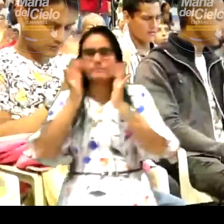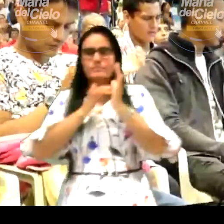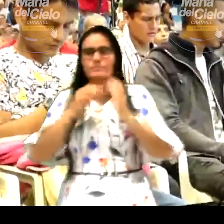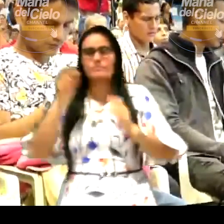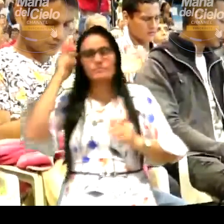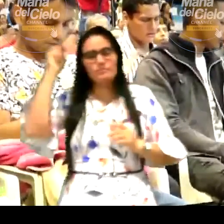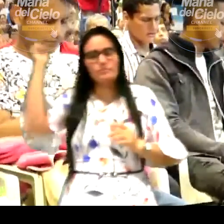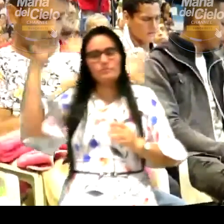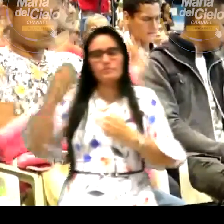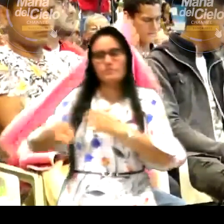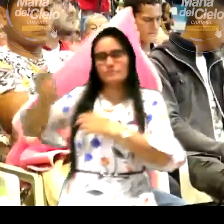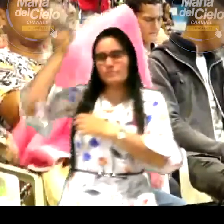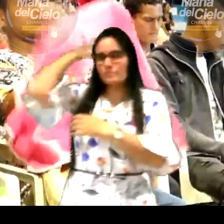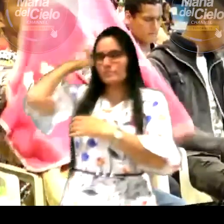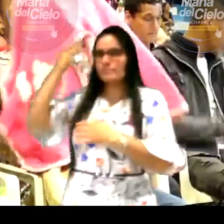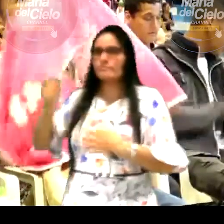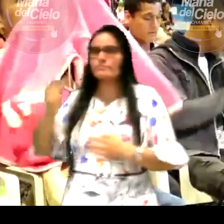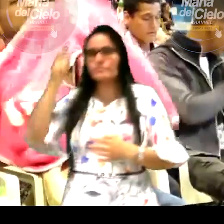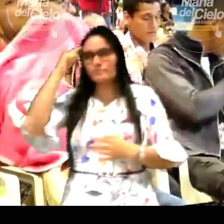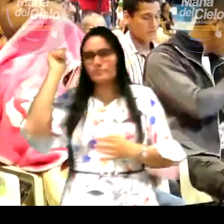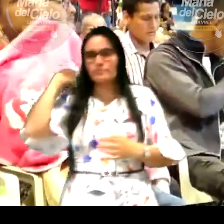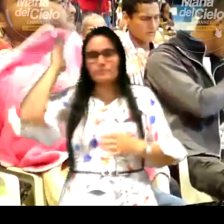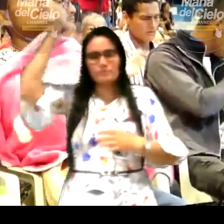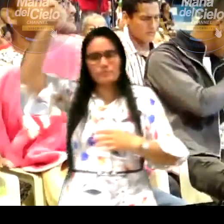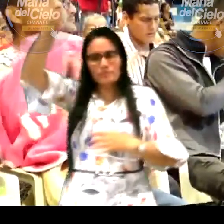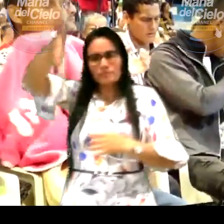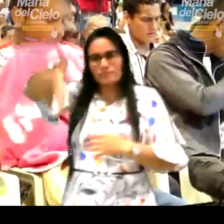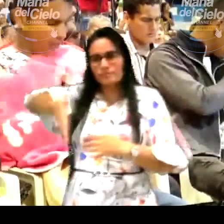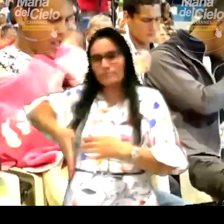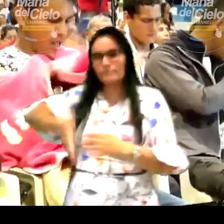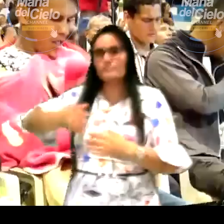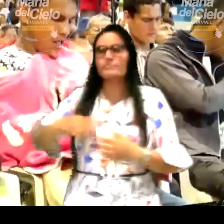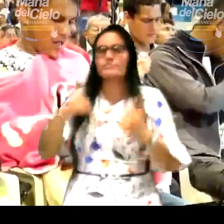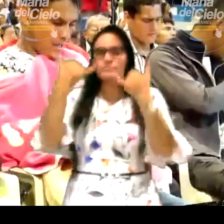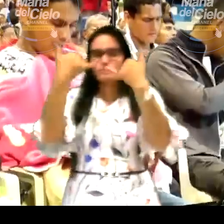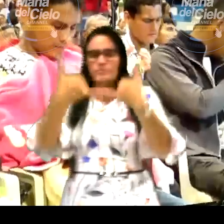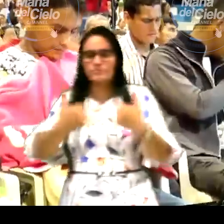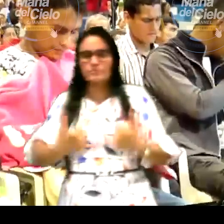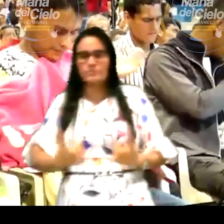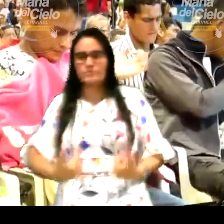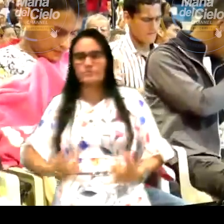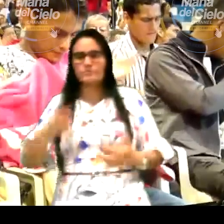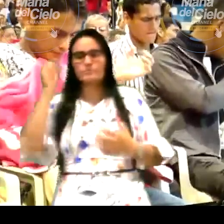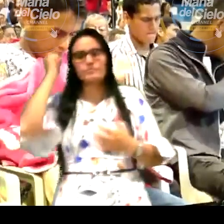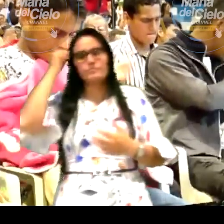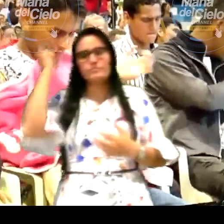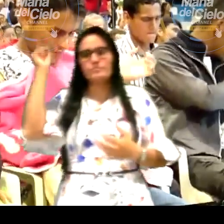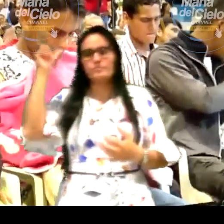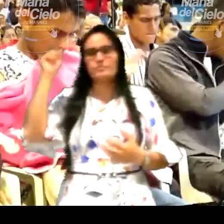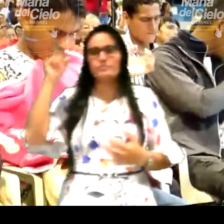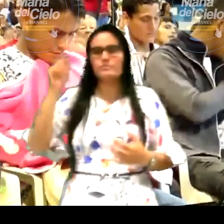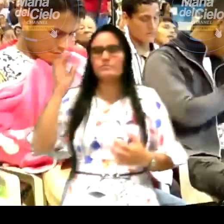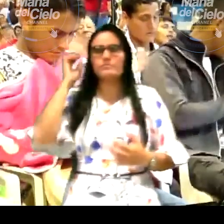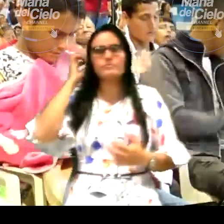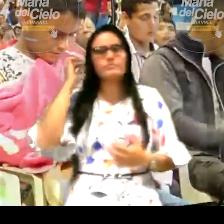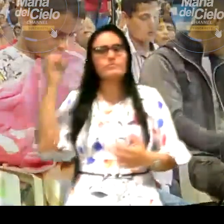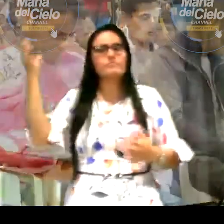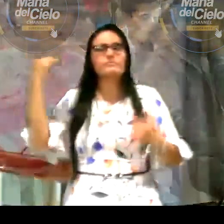en el futuro. El desafío es creer hoy en el presente. Hoy. Si oyeres hoy su